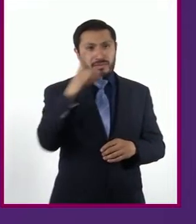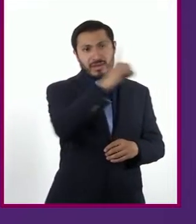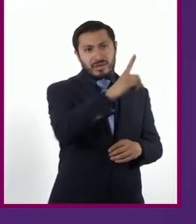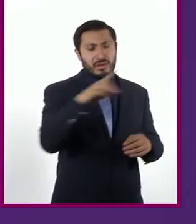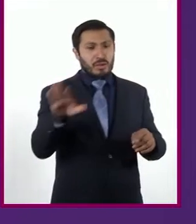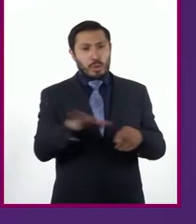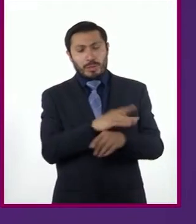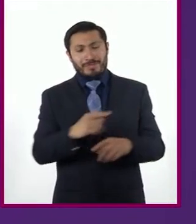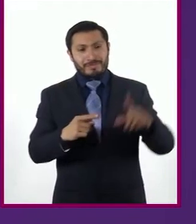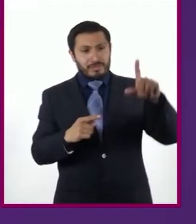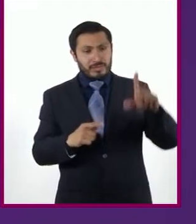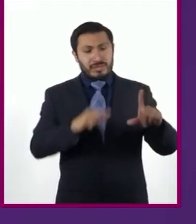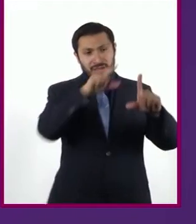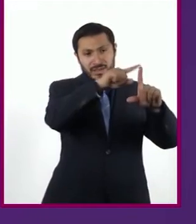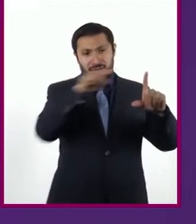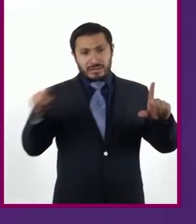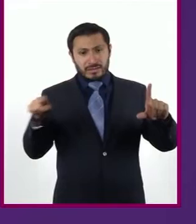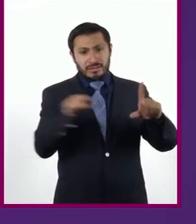triángulo isósceles.